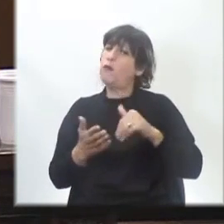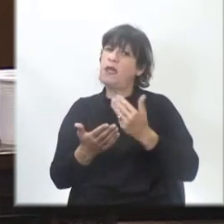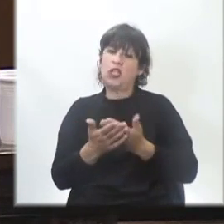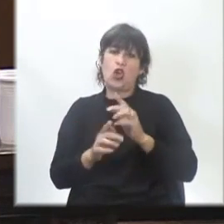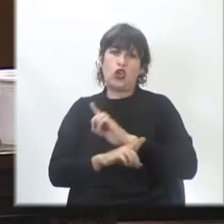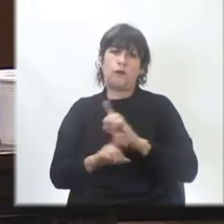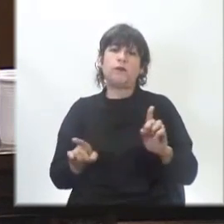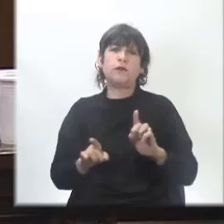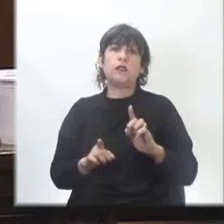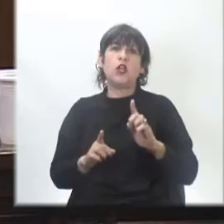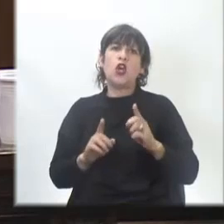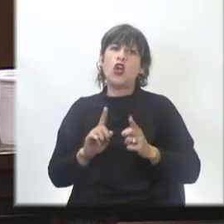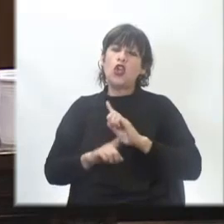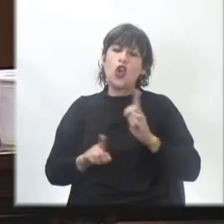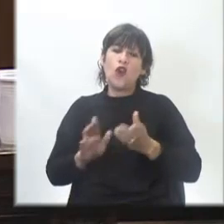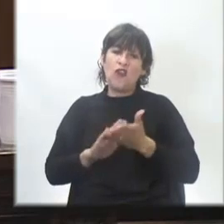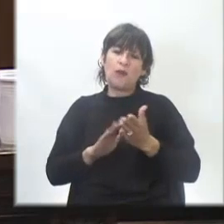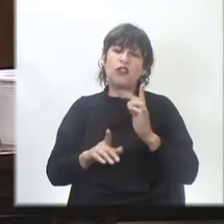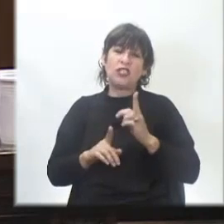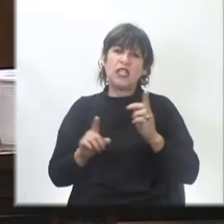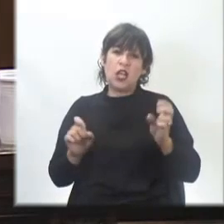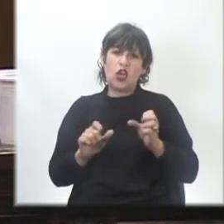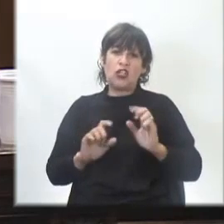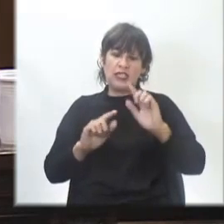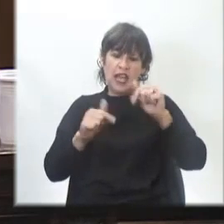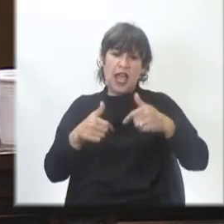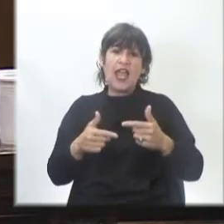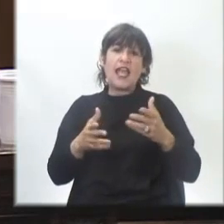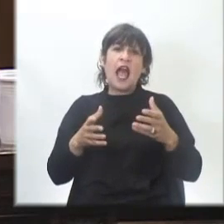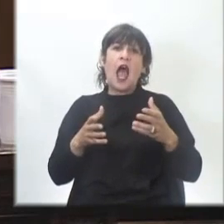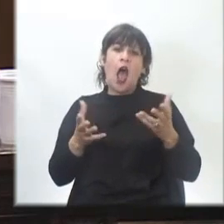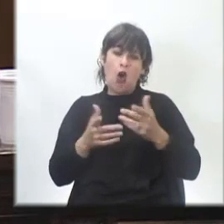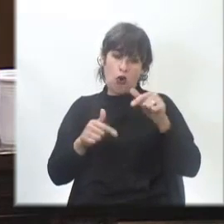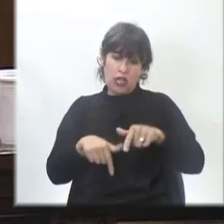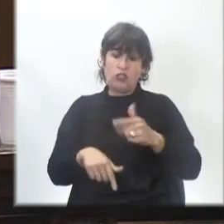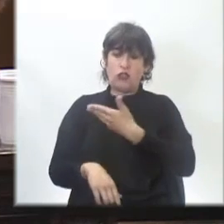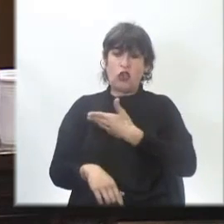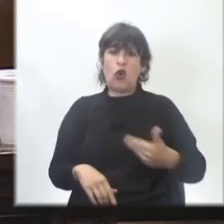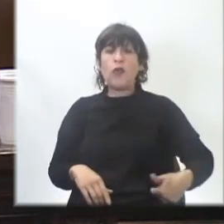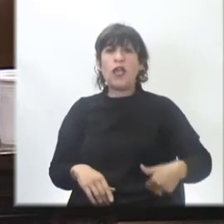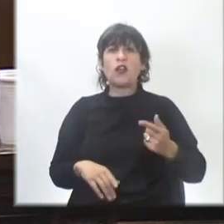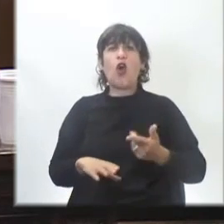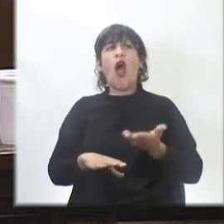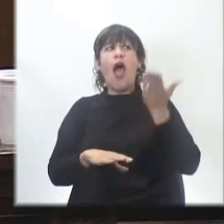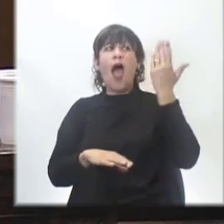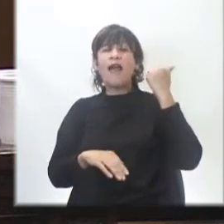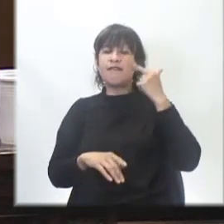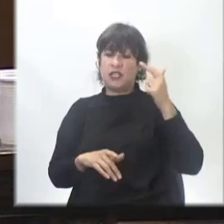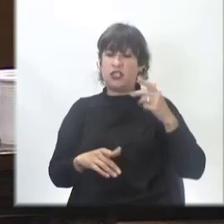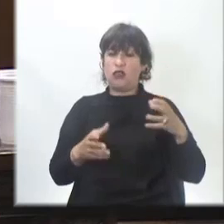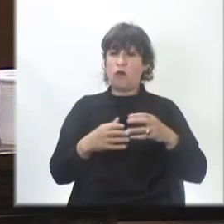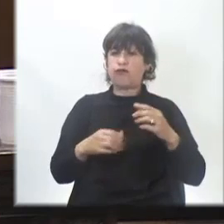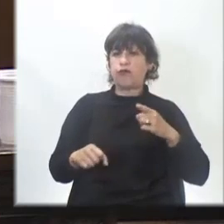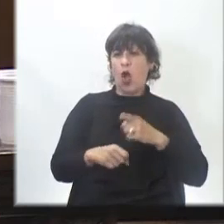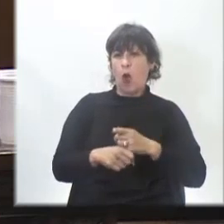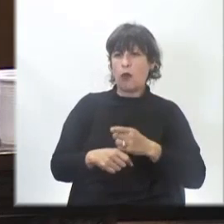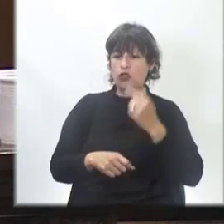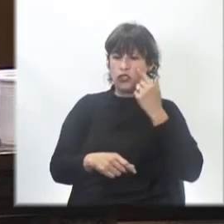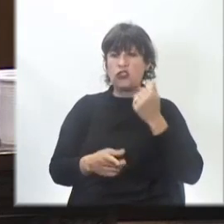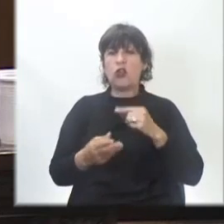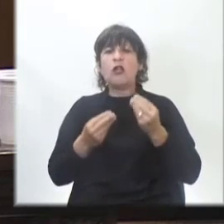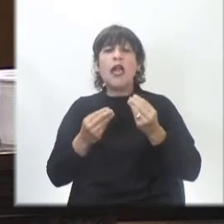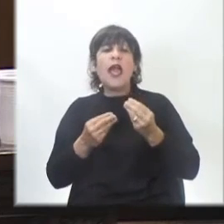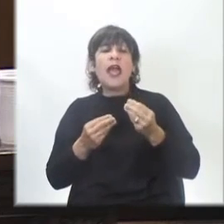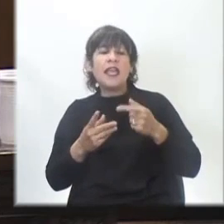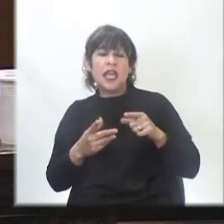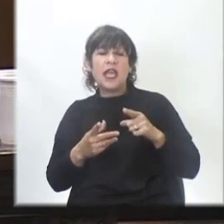vamos a hacer como hicieron quienes hoy están en el gobierno, cuando eran oposición, que contraponían